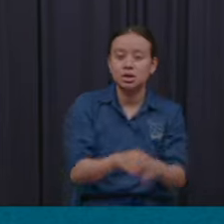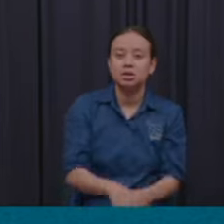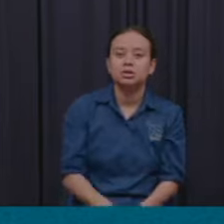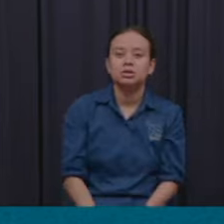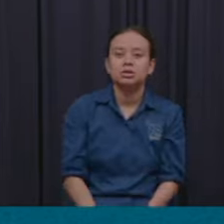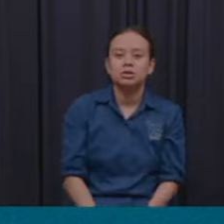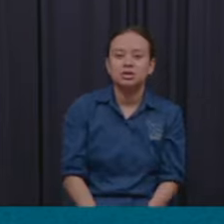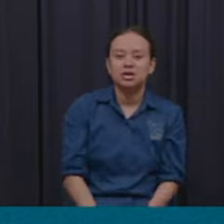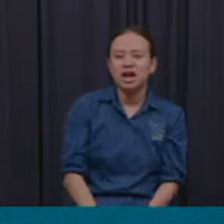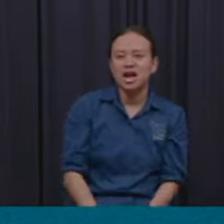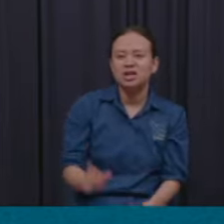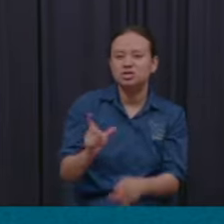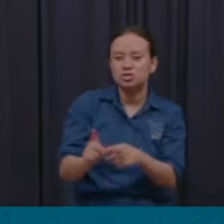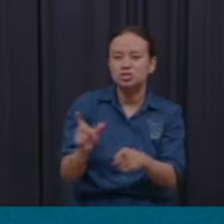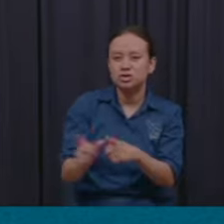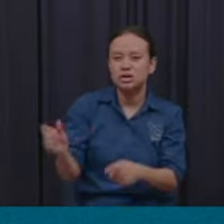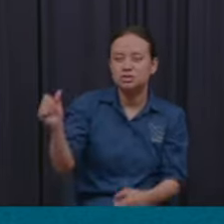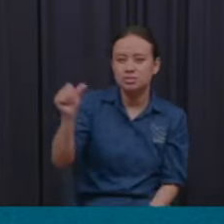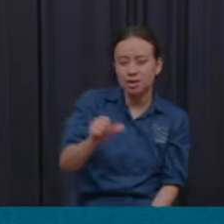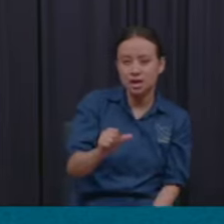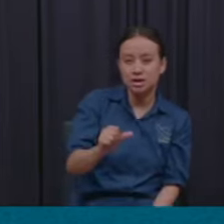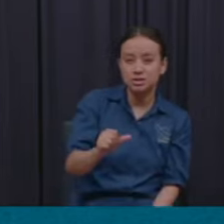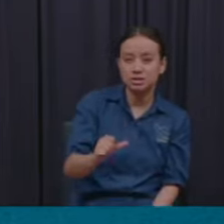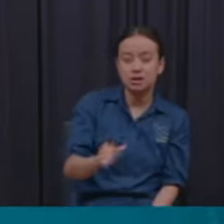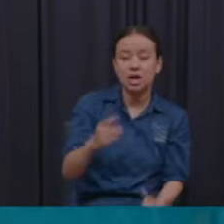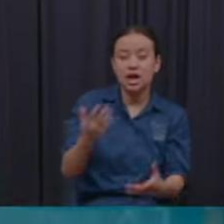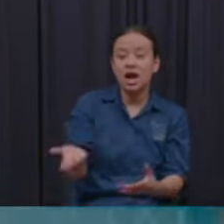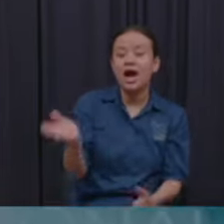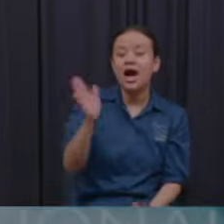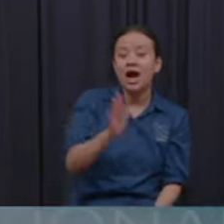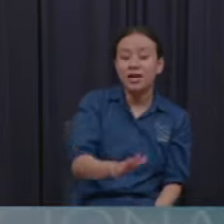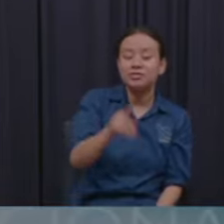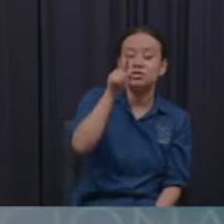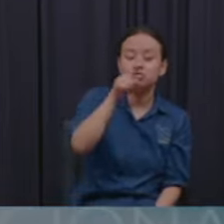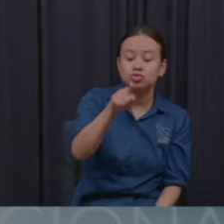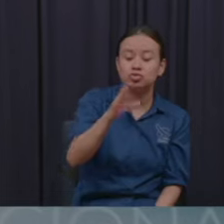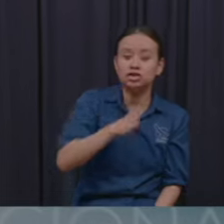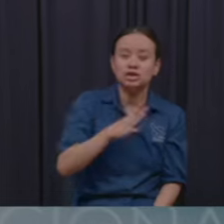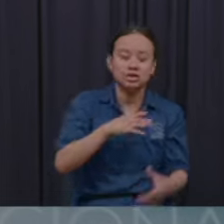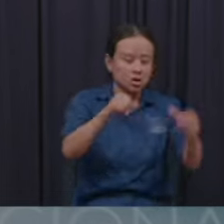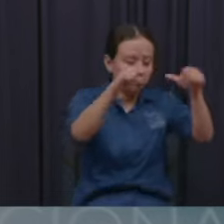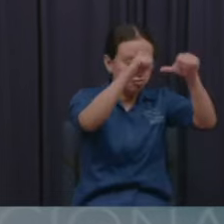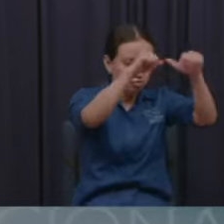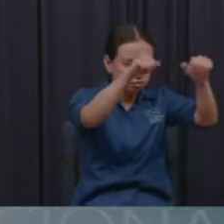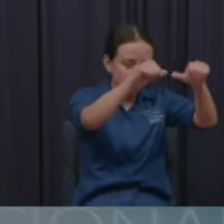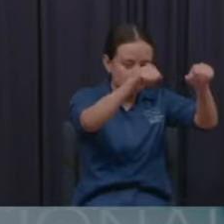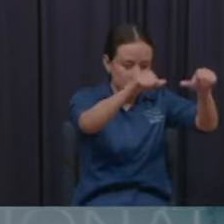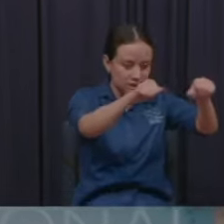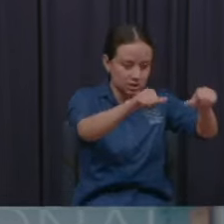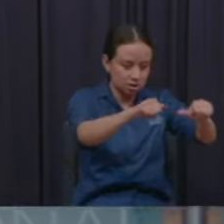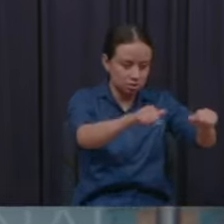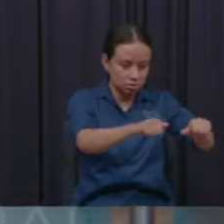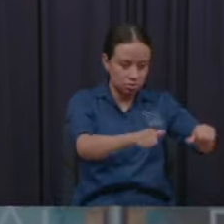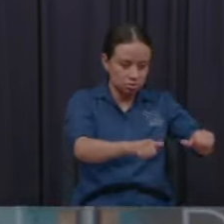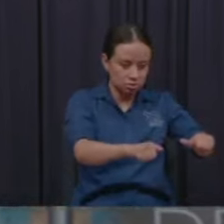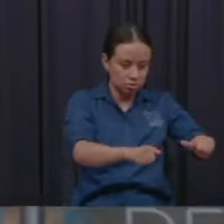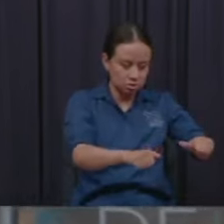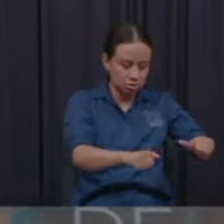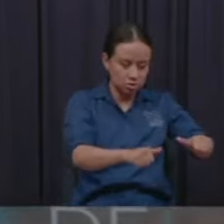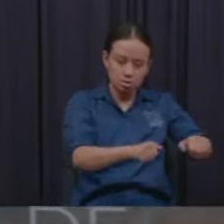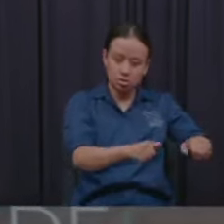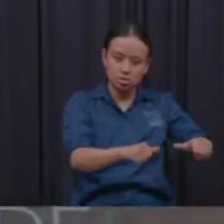sea, antes de ir a tumbar la casa, vamos a revisarnos nosotros. Nos vamos a